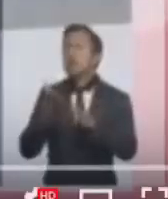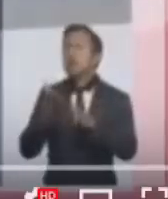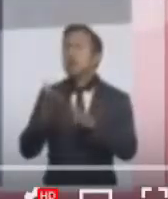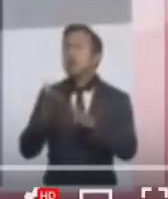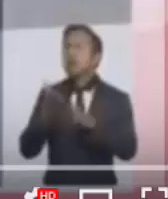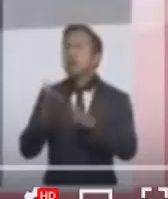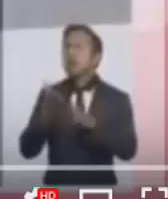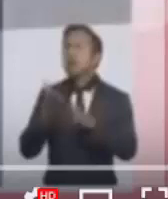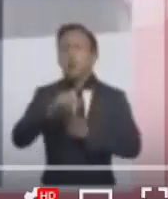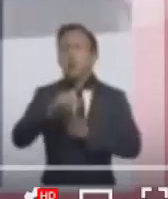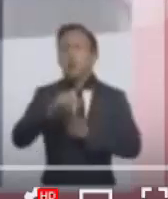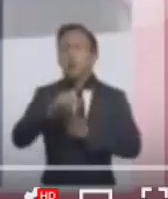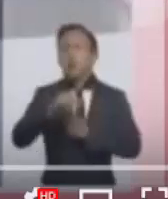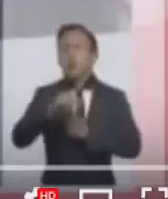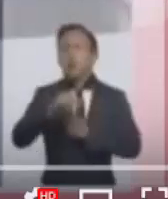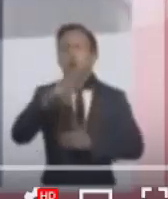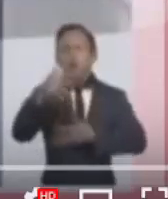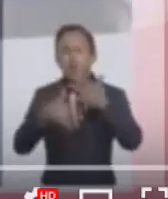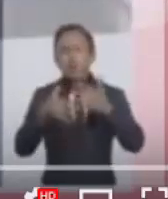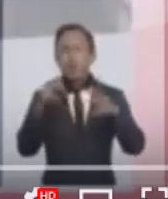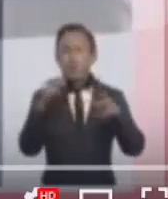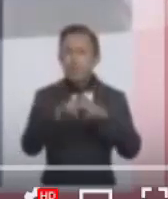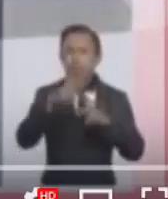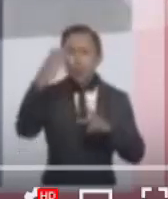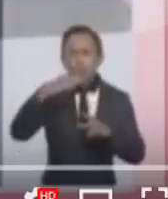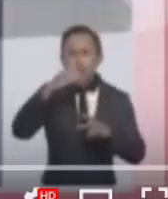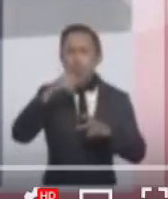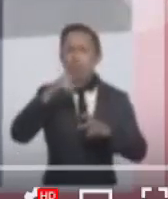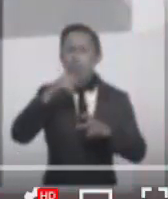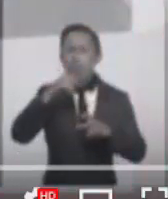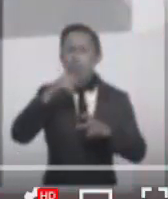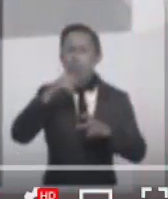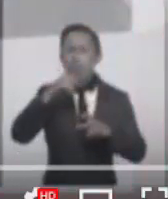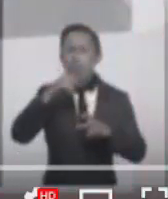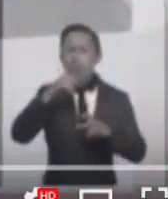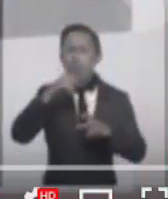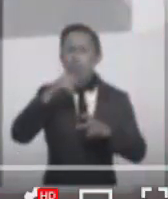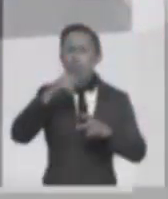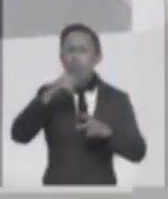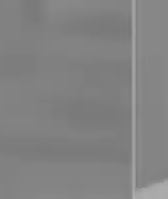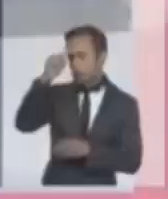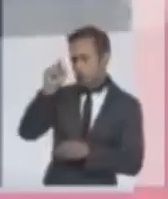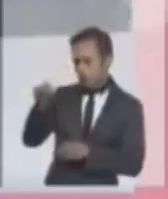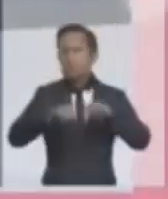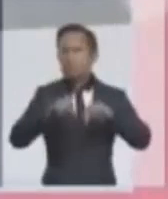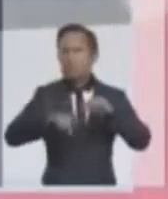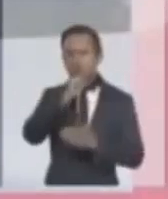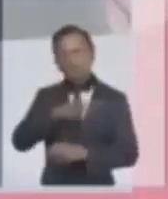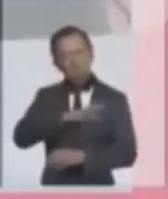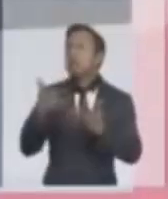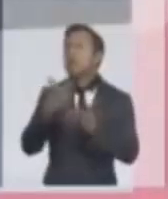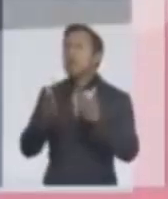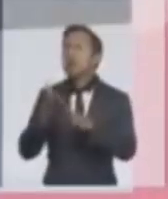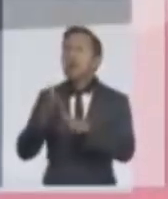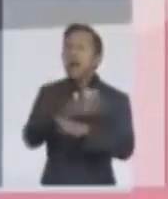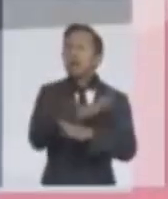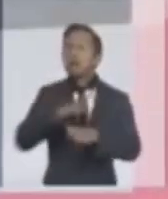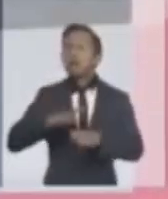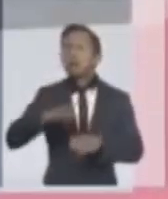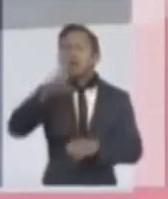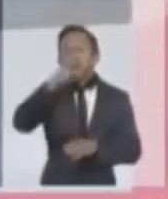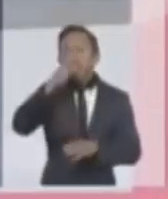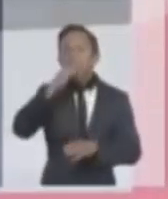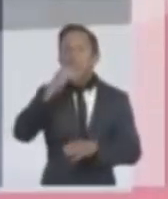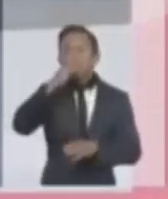¡Momento, Sadi, se traba todo! Ahora ninguna me ha armado. ¿Vale? ¿Qué y se traba? Un minuto,